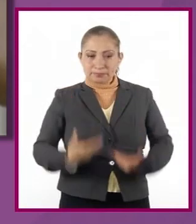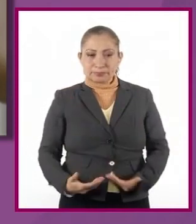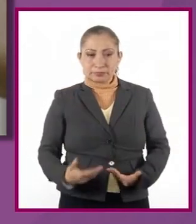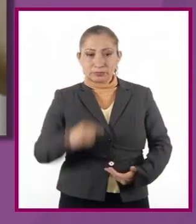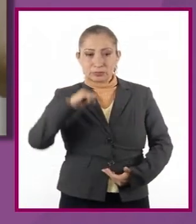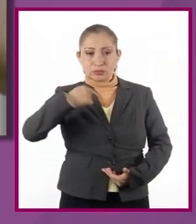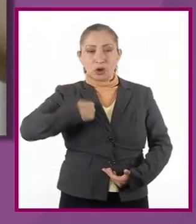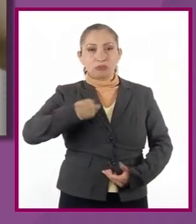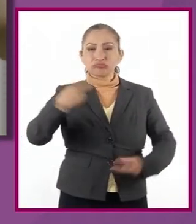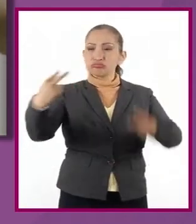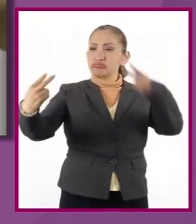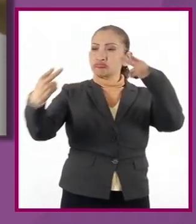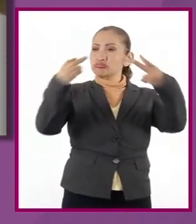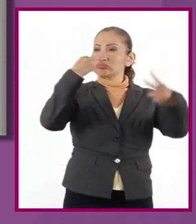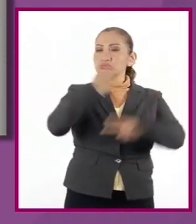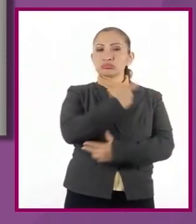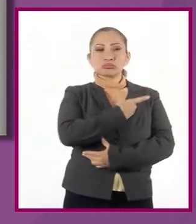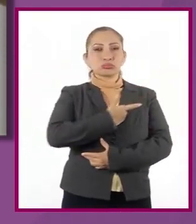Soy vanidosa,